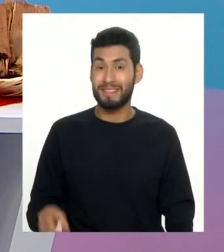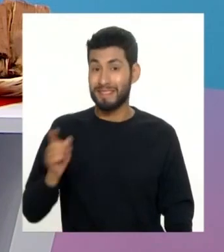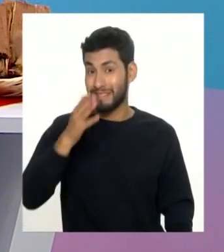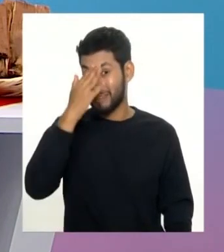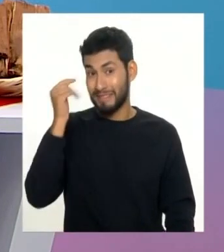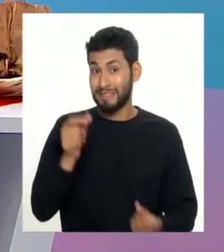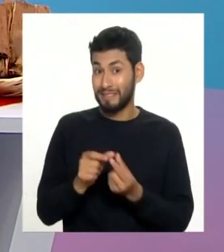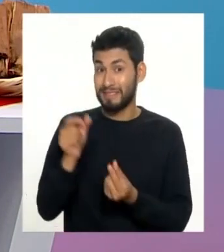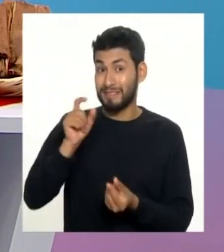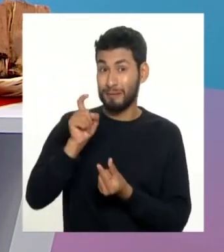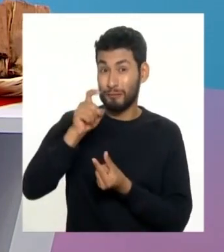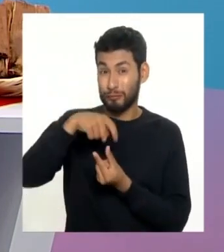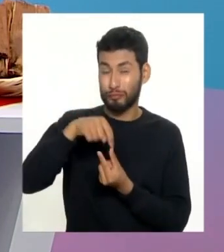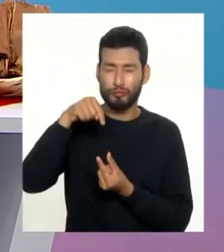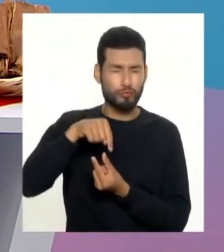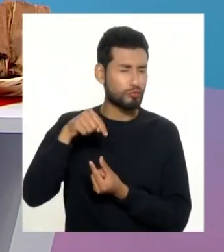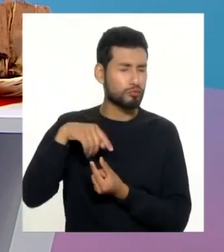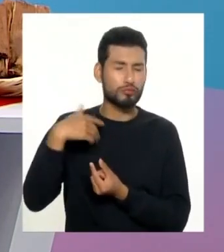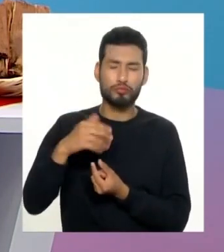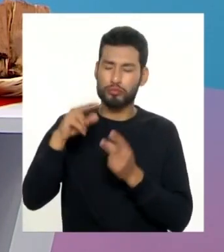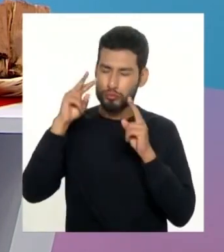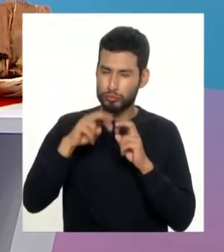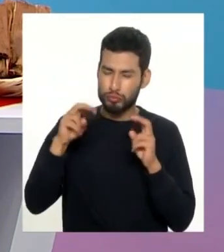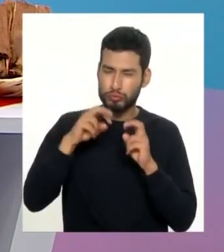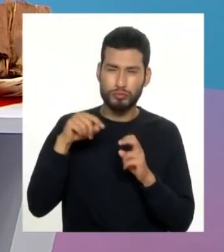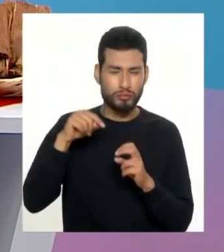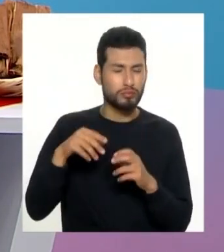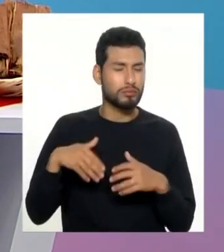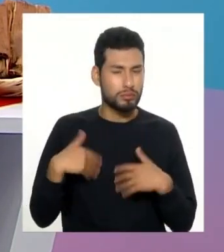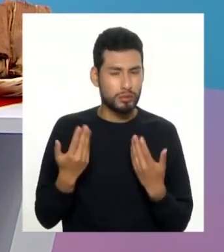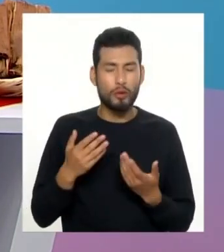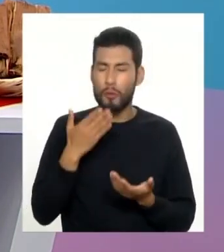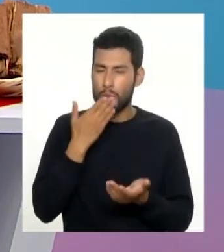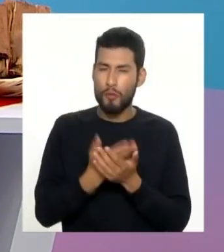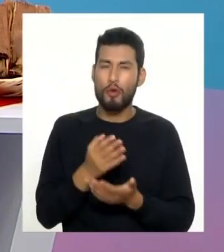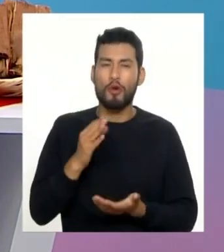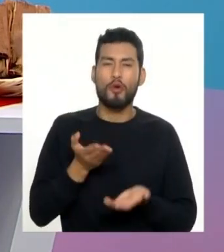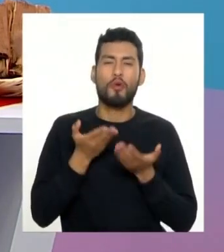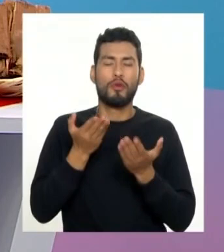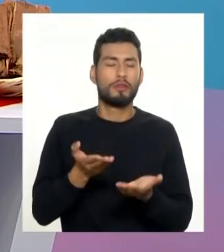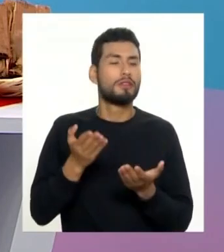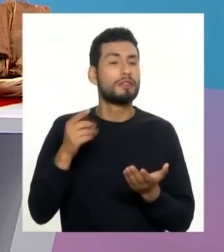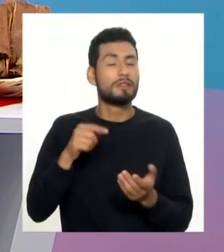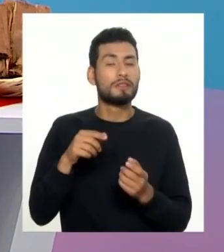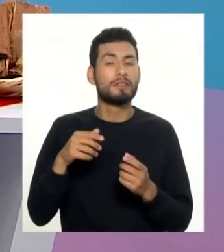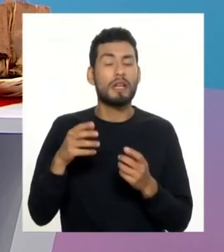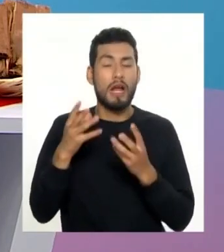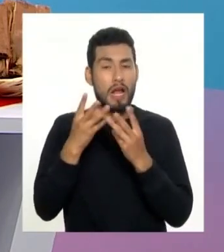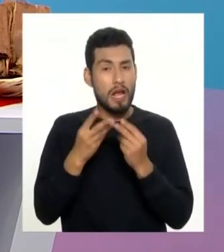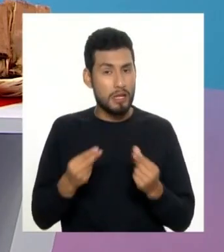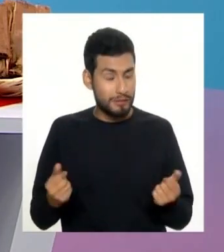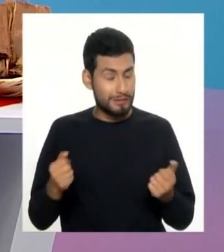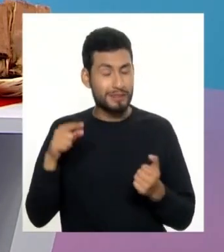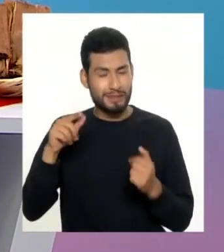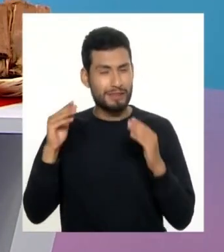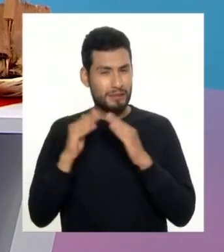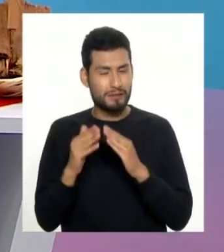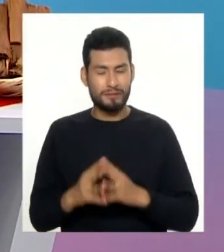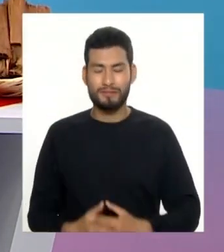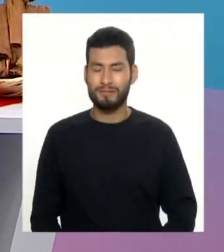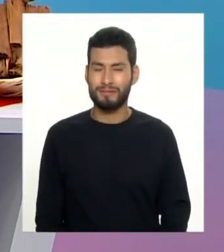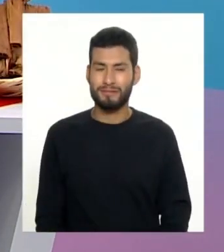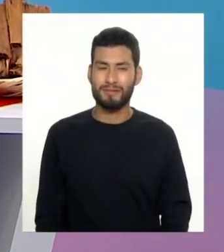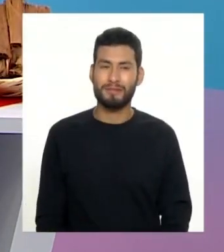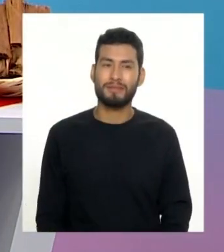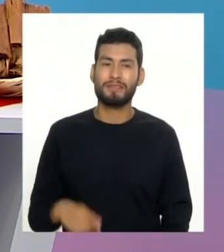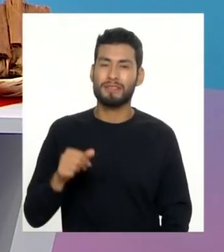uña de gato es una planta muy estudiada y que puede ser muy útil como un gran analgésico que podemos tenerlo en casa. La